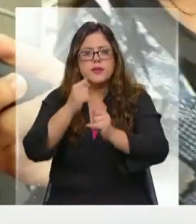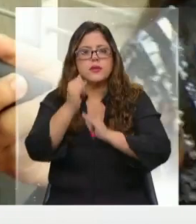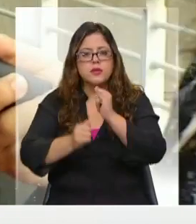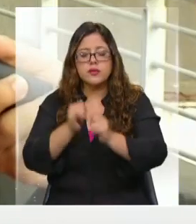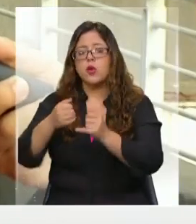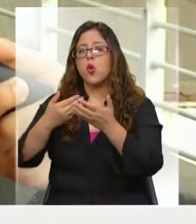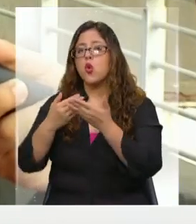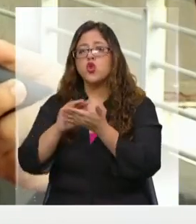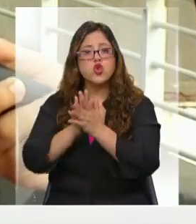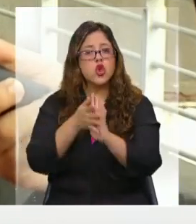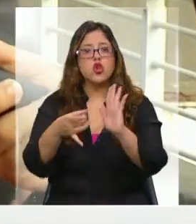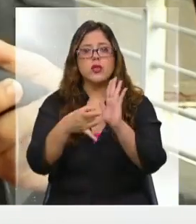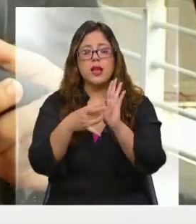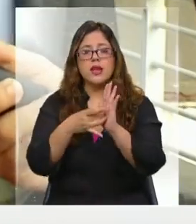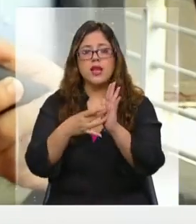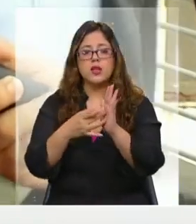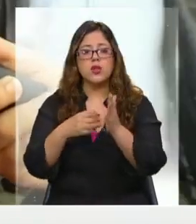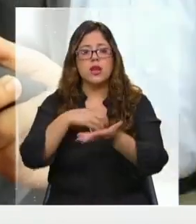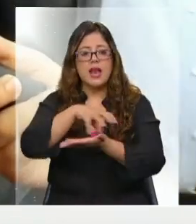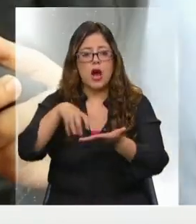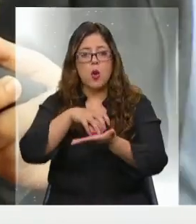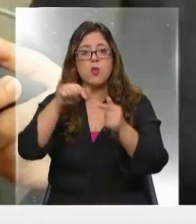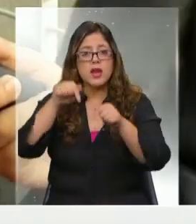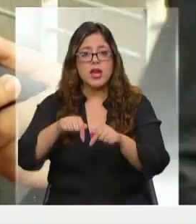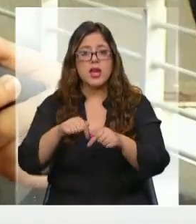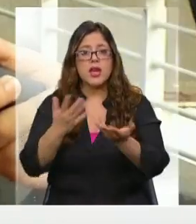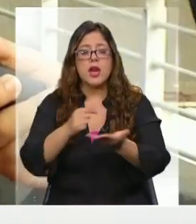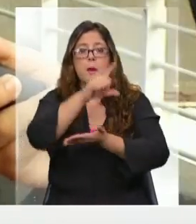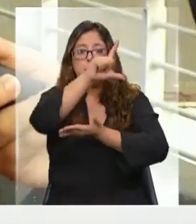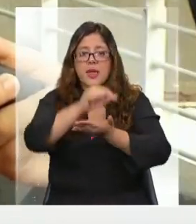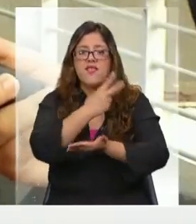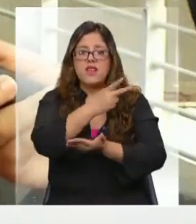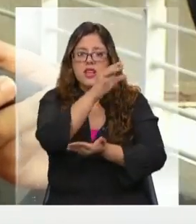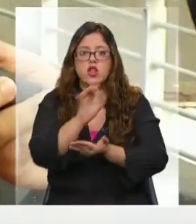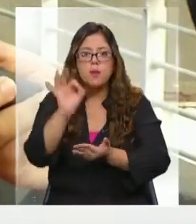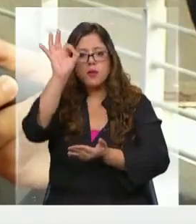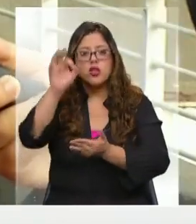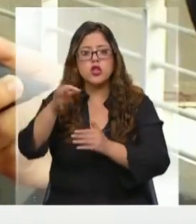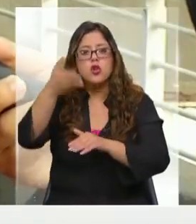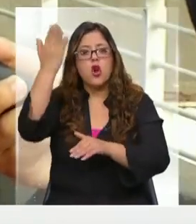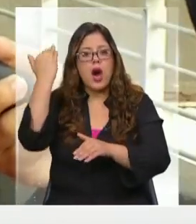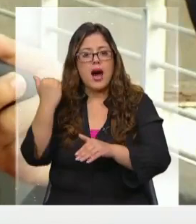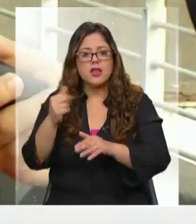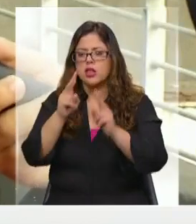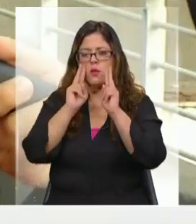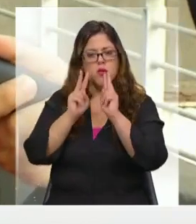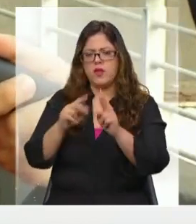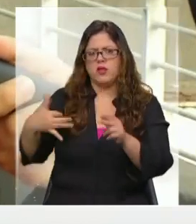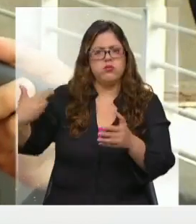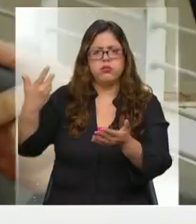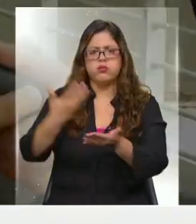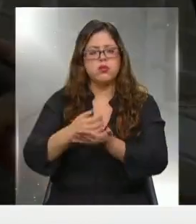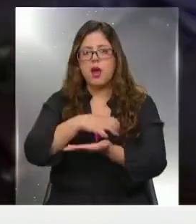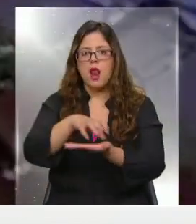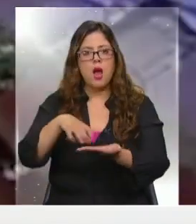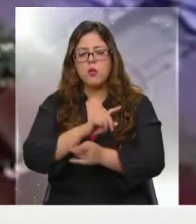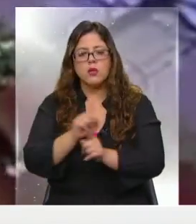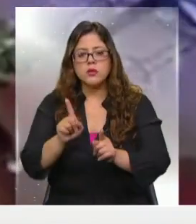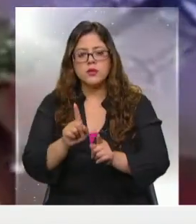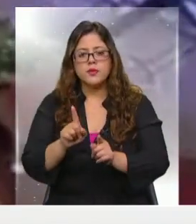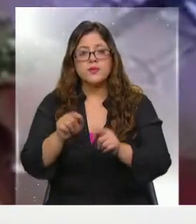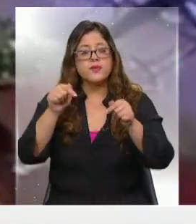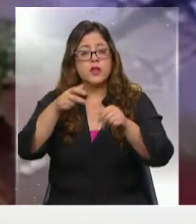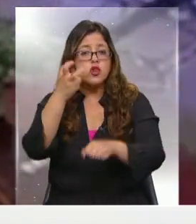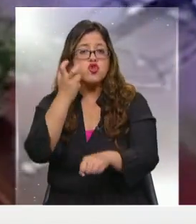en la comuna de Las Condes en el último año han disminuido en un 22%. No era un evento que estábamos viendo en el último tiempo en la comuna.